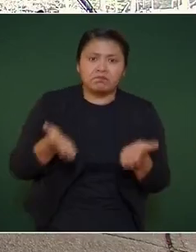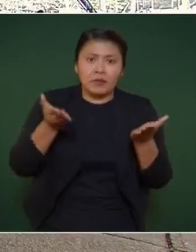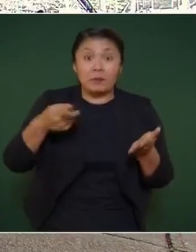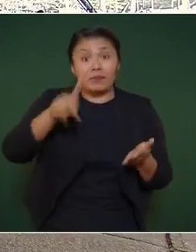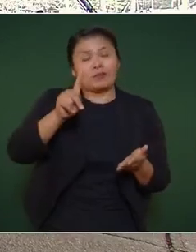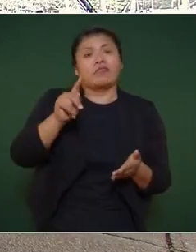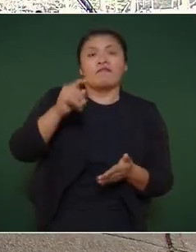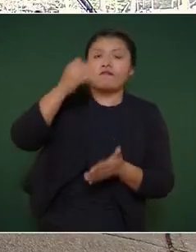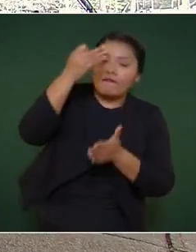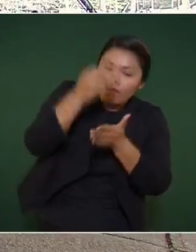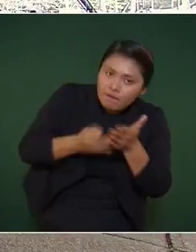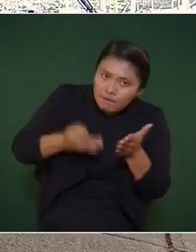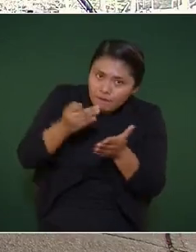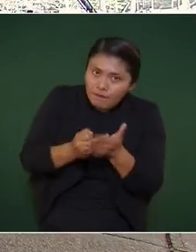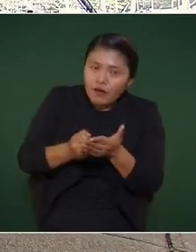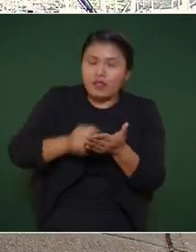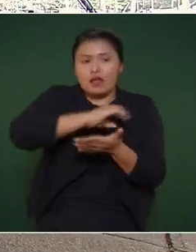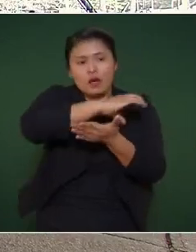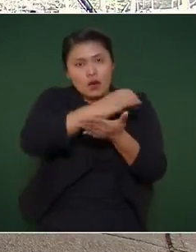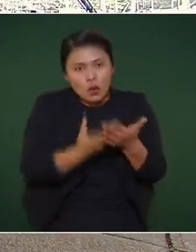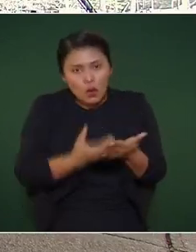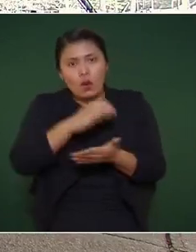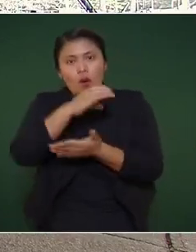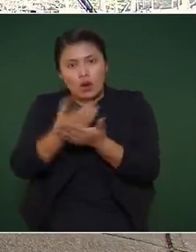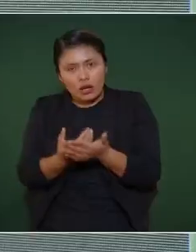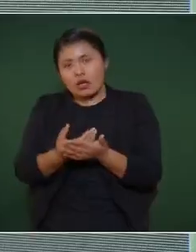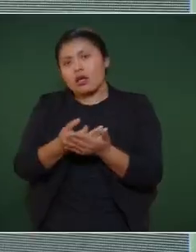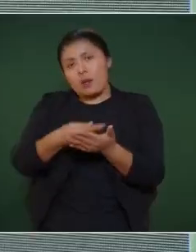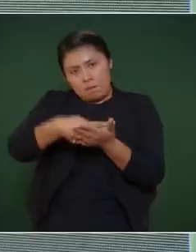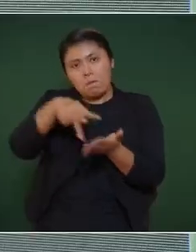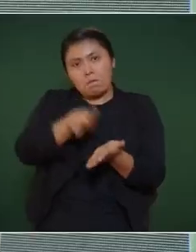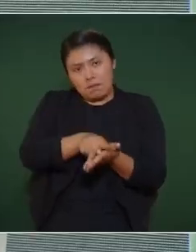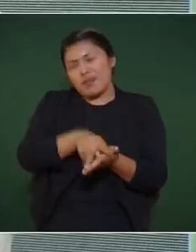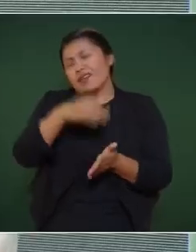contratar. No tienes mal el dato.